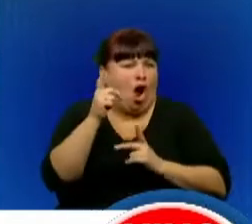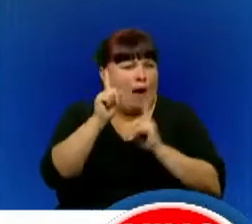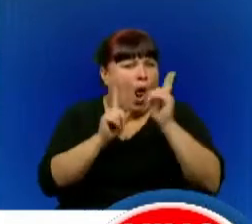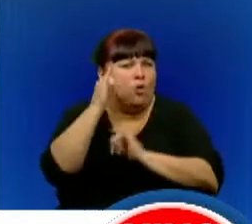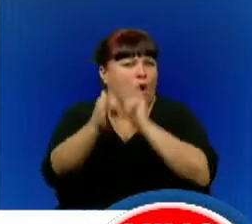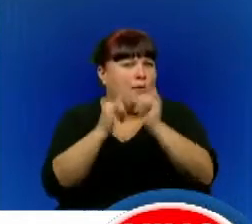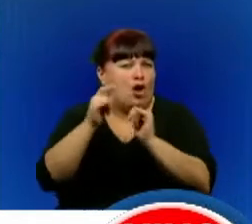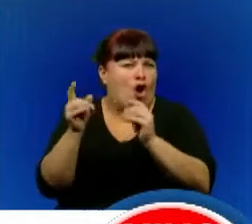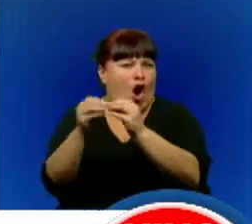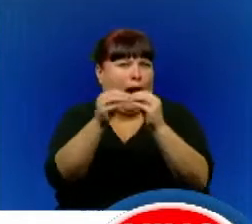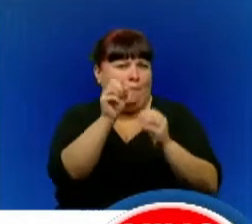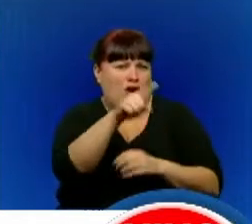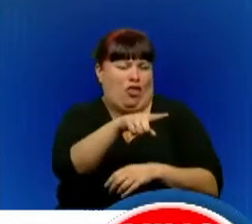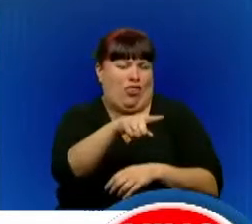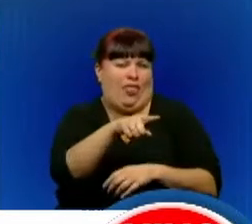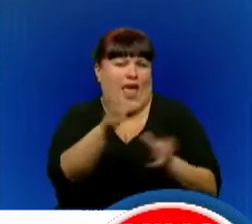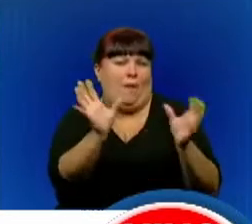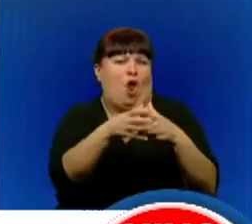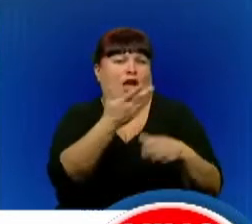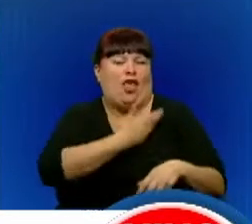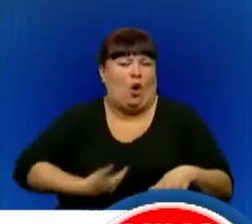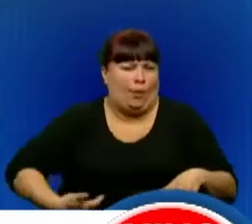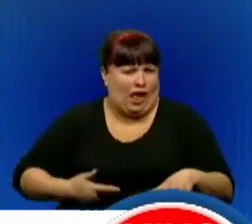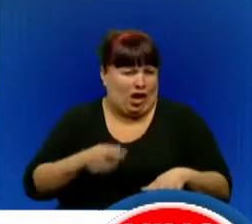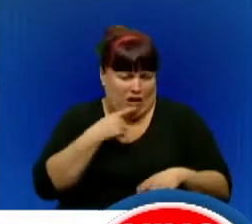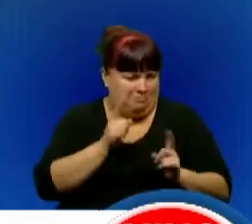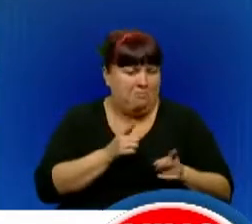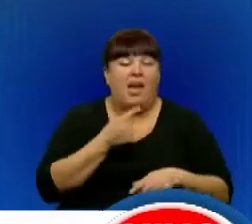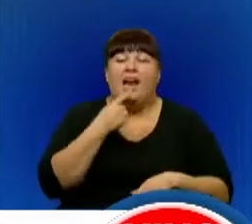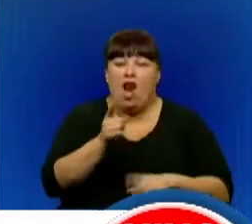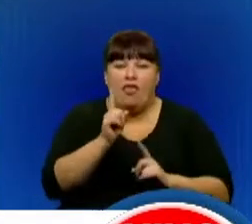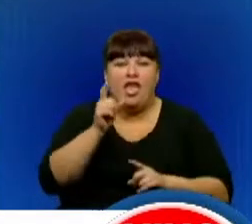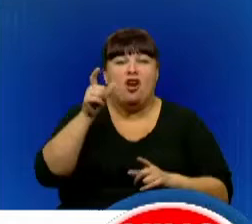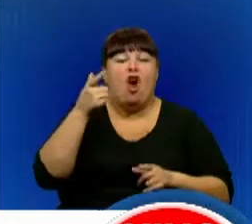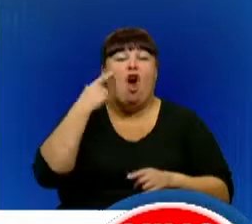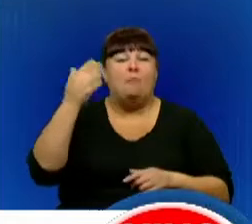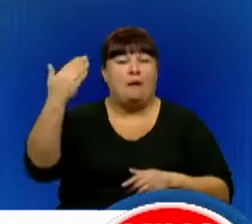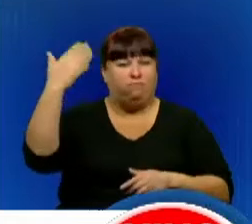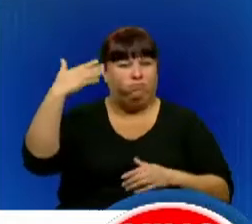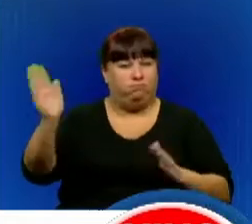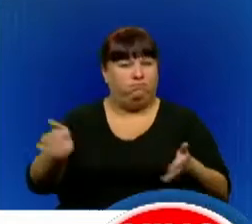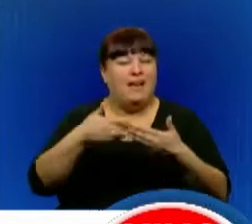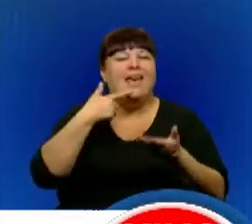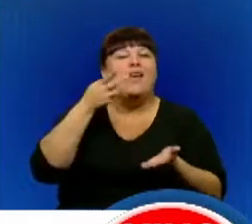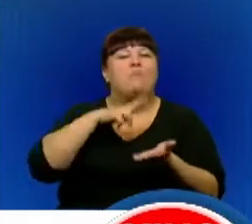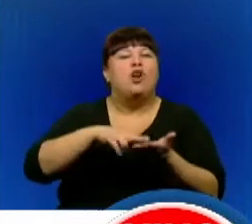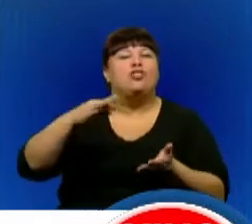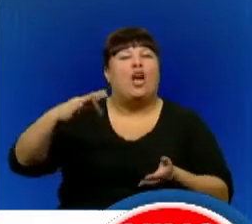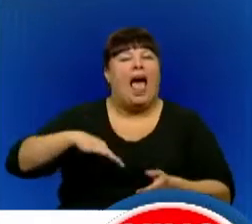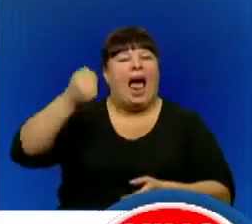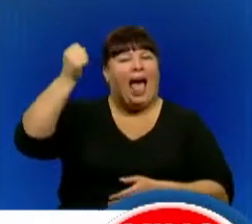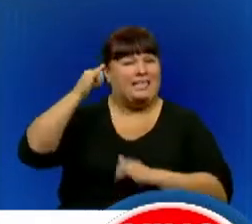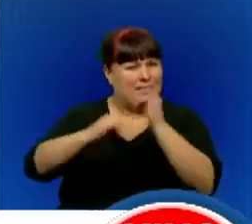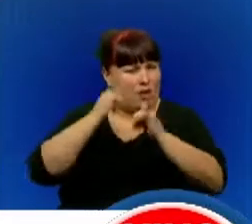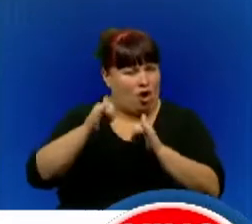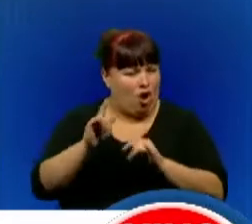algunos amigos del bloque oficialista, y lo decía el miembro que cerró el debate de impuesto a las ganancias,